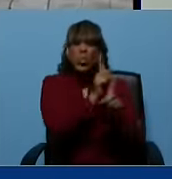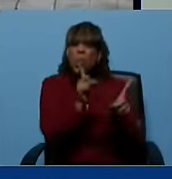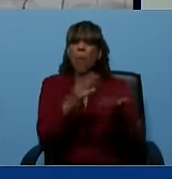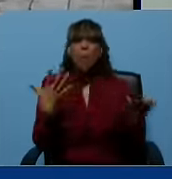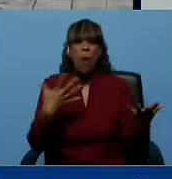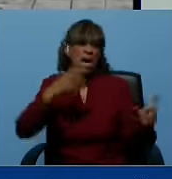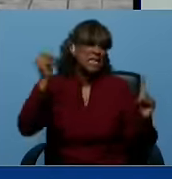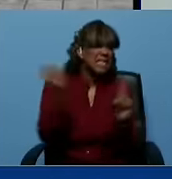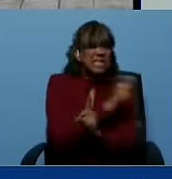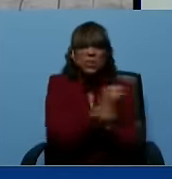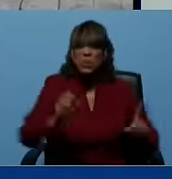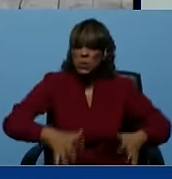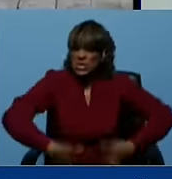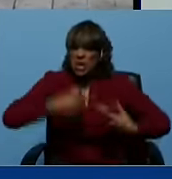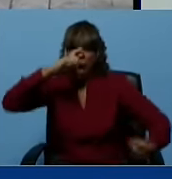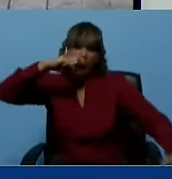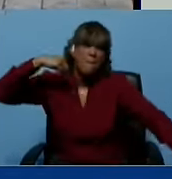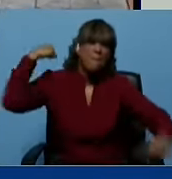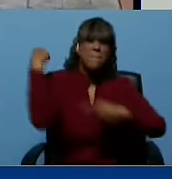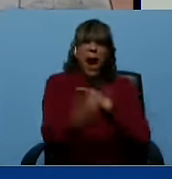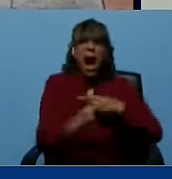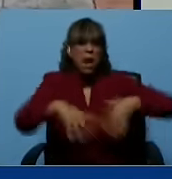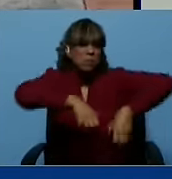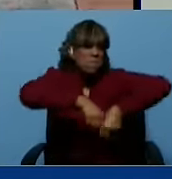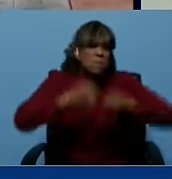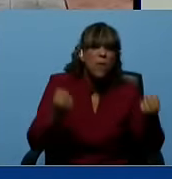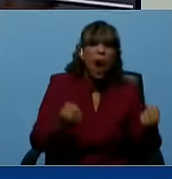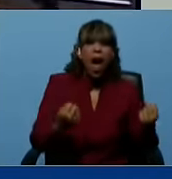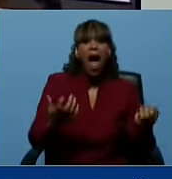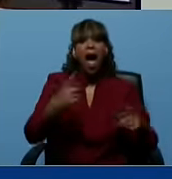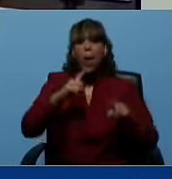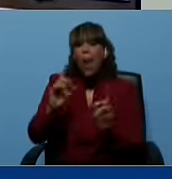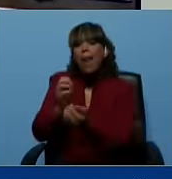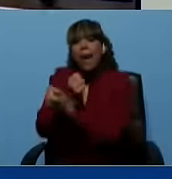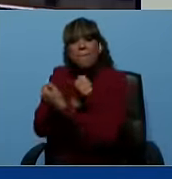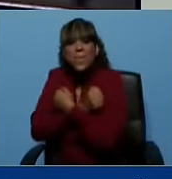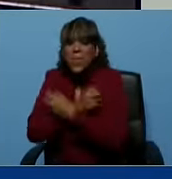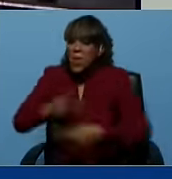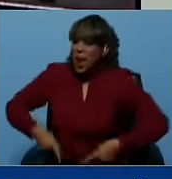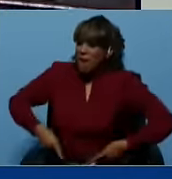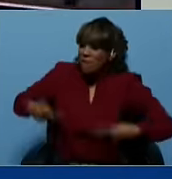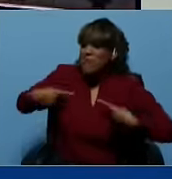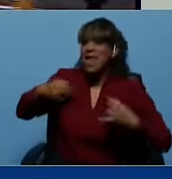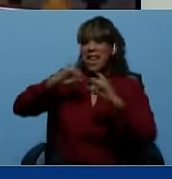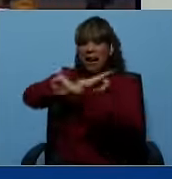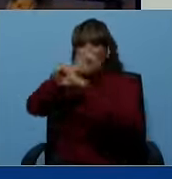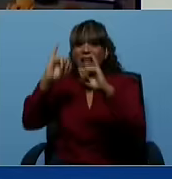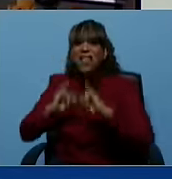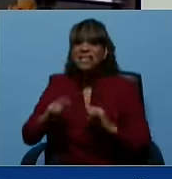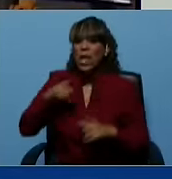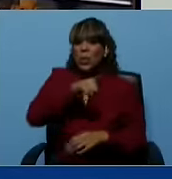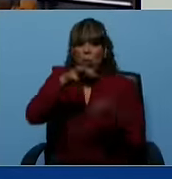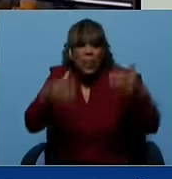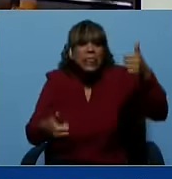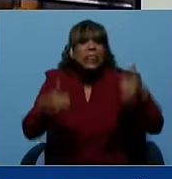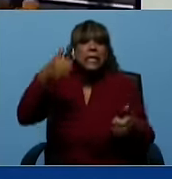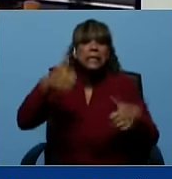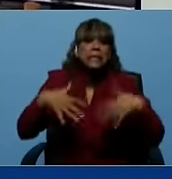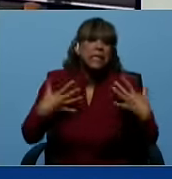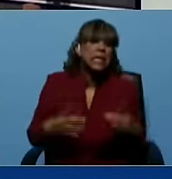la violencia, a la venganza y a la autodestrucción. El amor te lleva a la vida, a la felicidad y a la construcción de lo bueno hacia